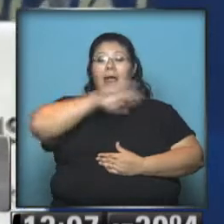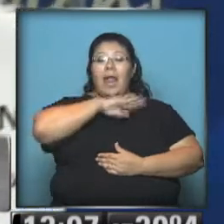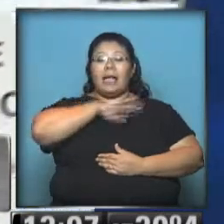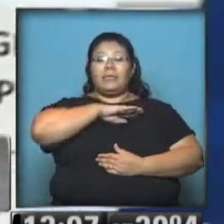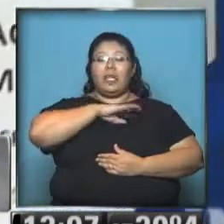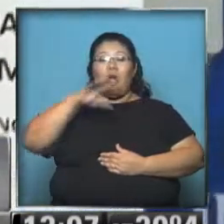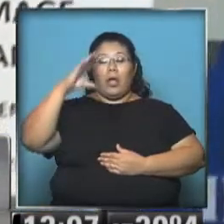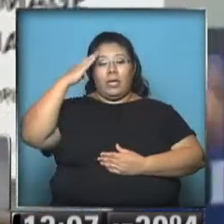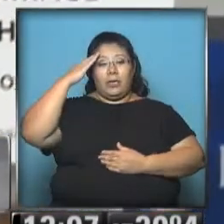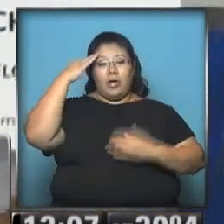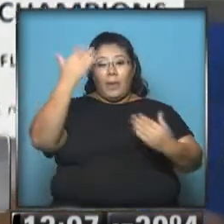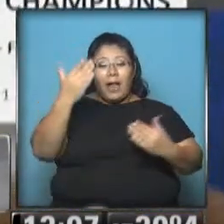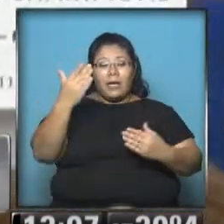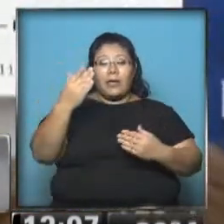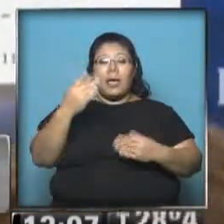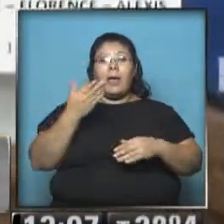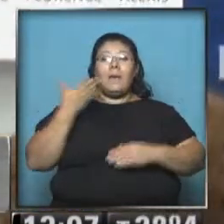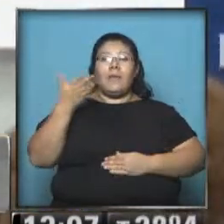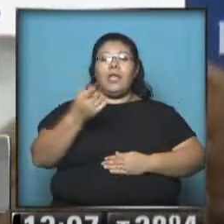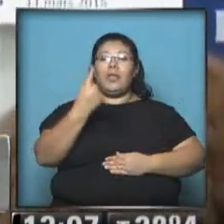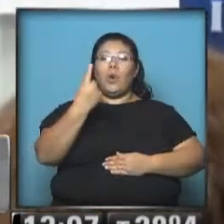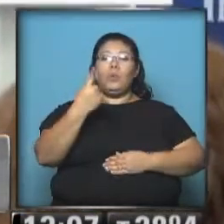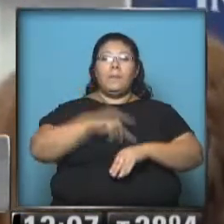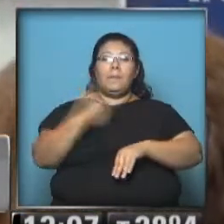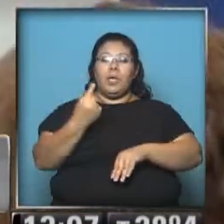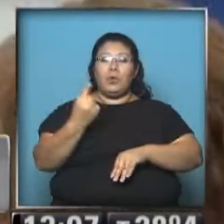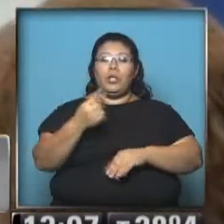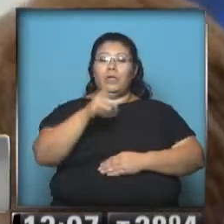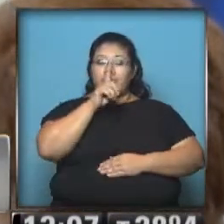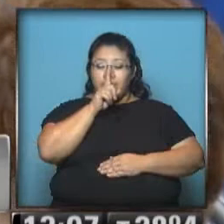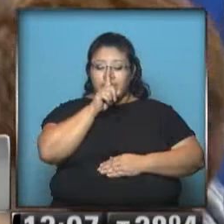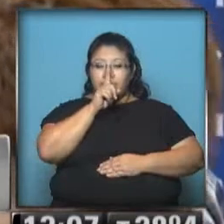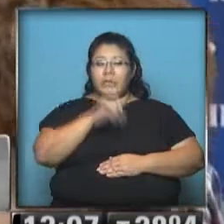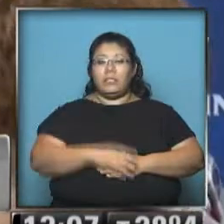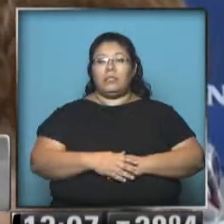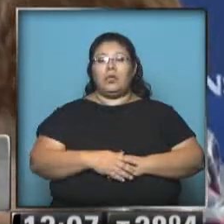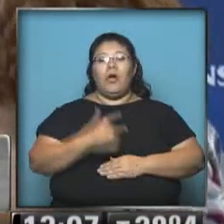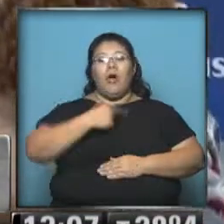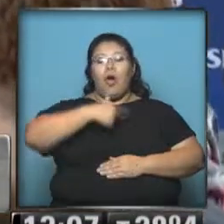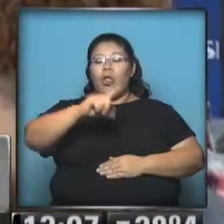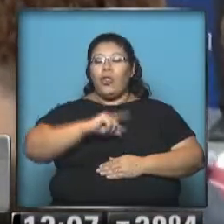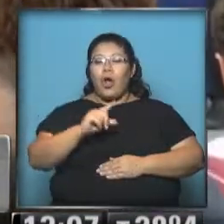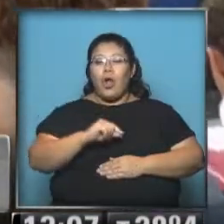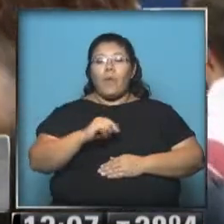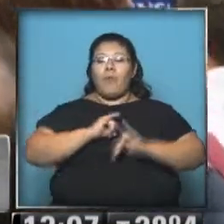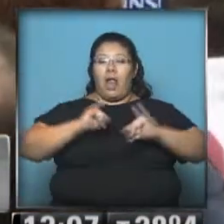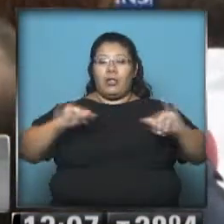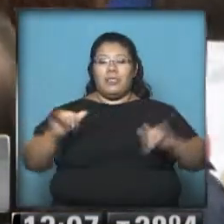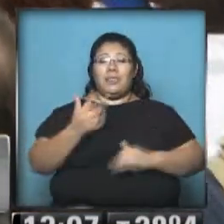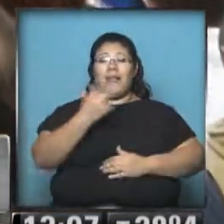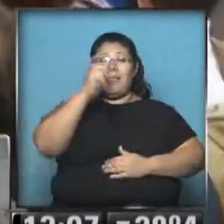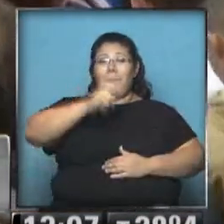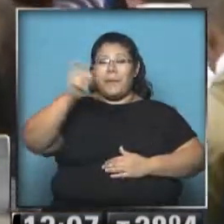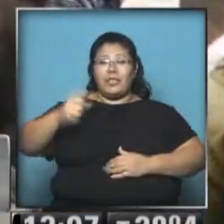de silencio en su honor. Allí la reunión del Comité Olímpico Internacional, que mostró su pesar por la dramática noticia del fallecimiento de 3